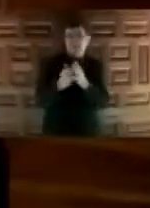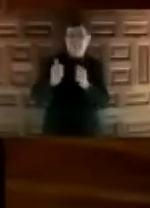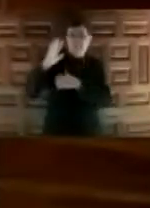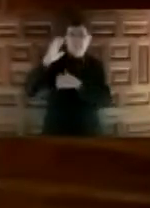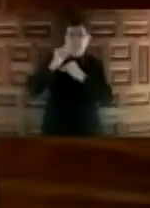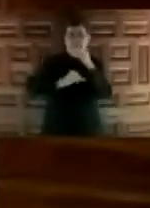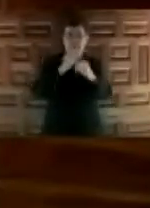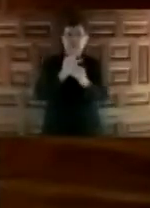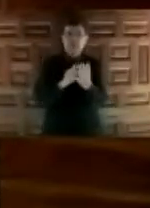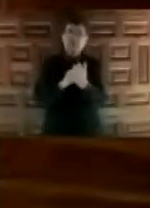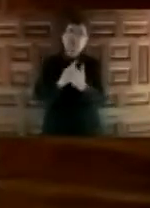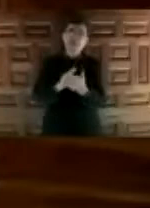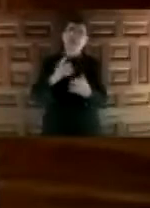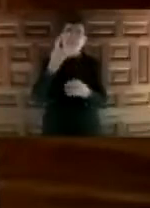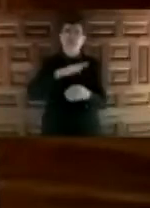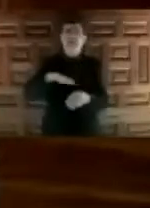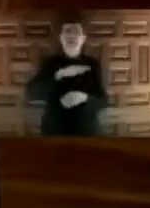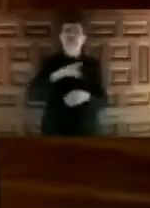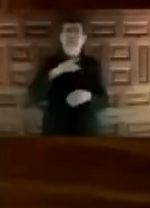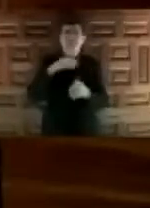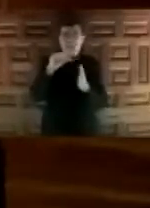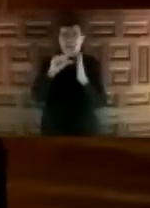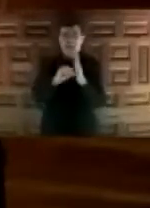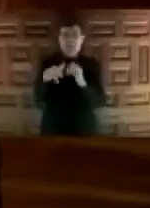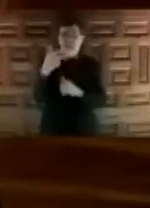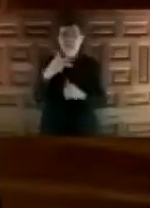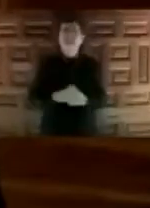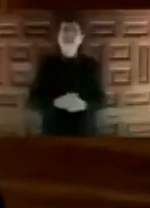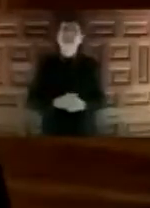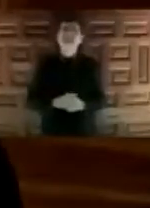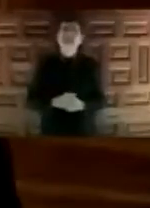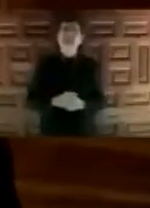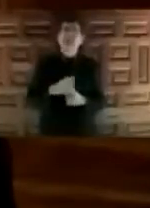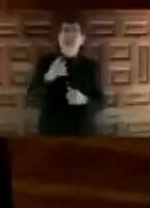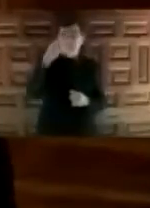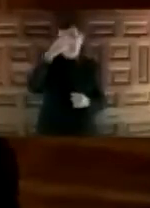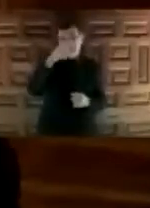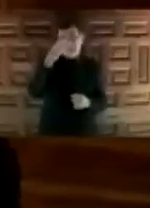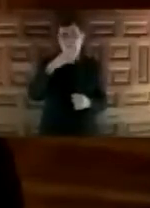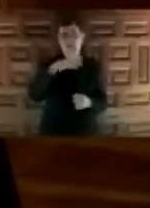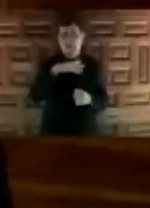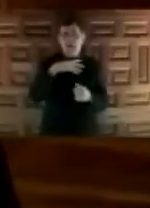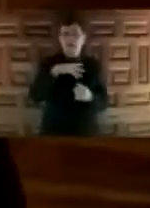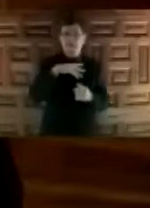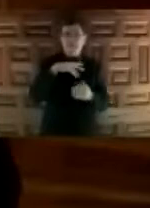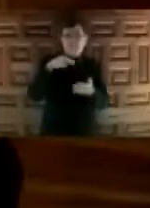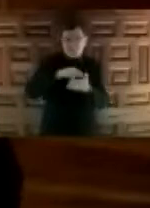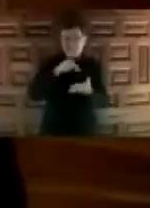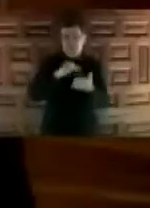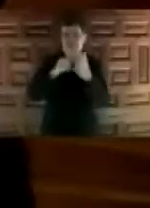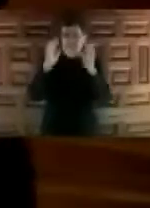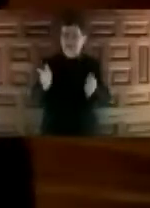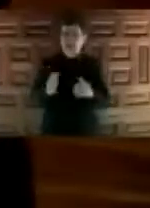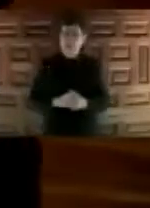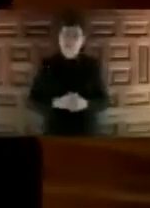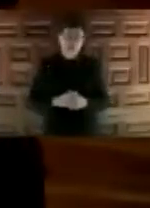Pacto Internacional de los Derechos Civiles en el artículo 13. Entonces, del cual México es país firmante. Y